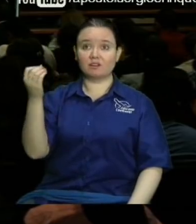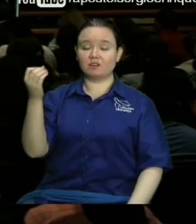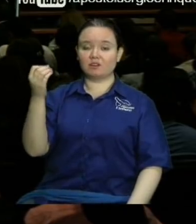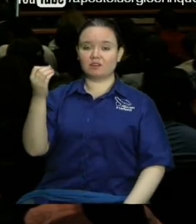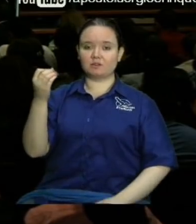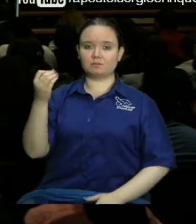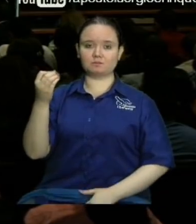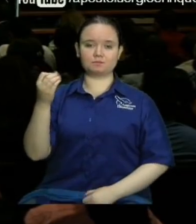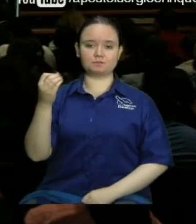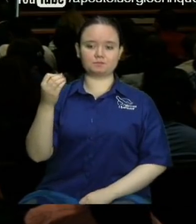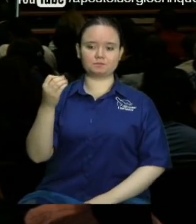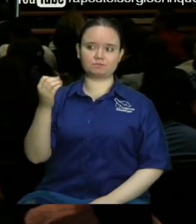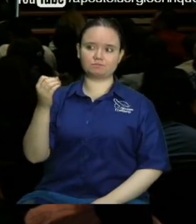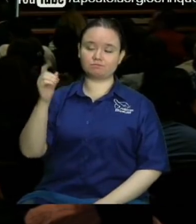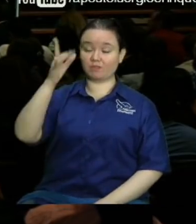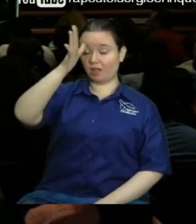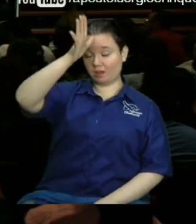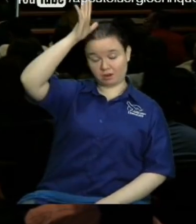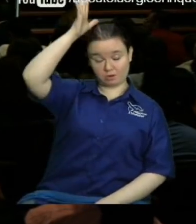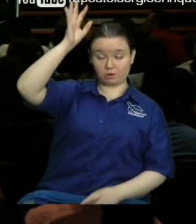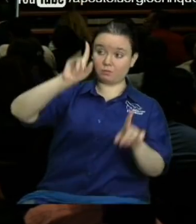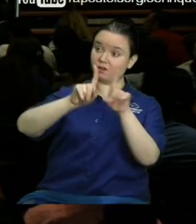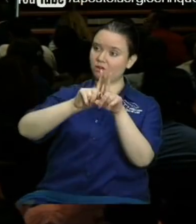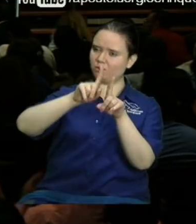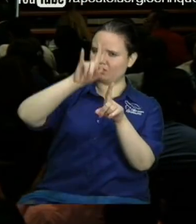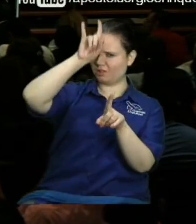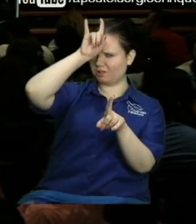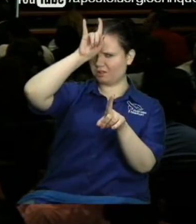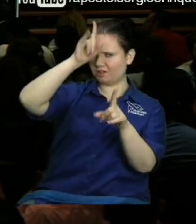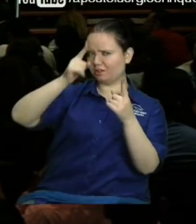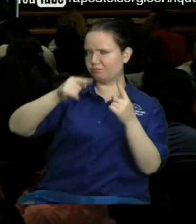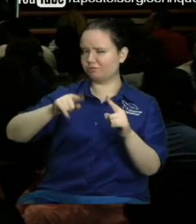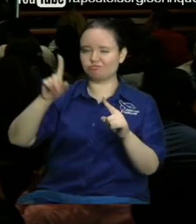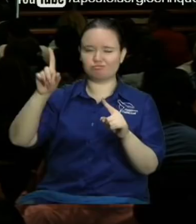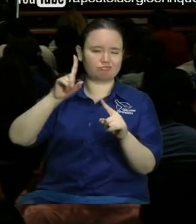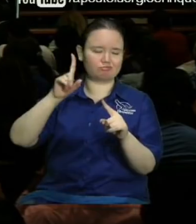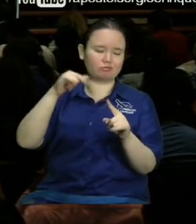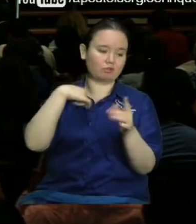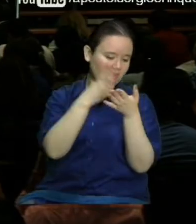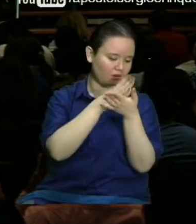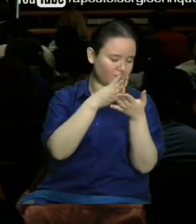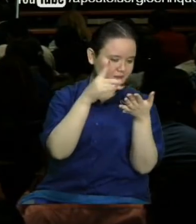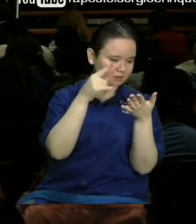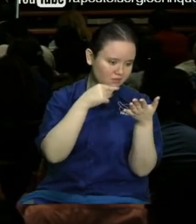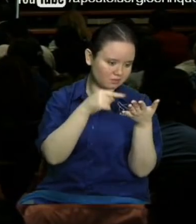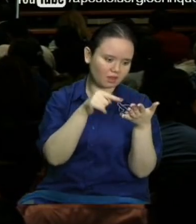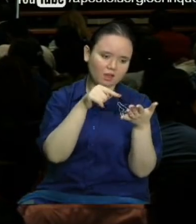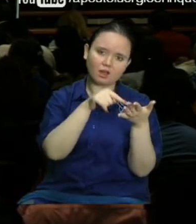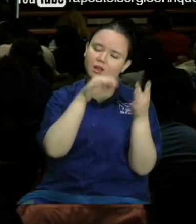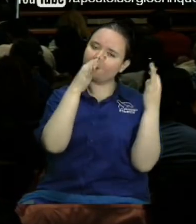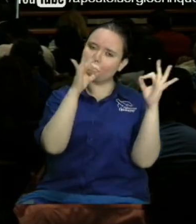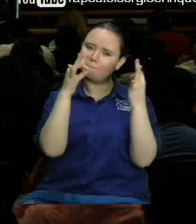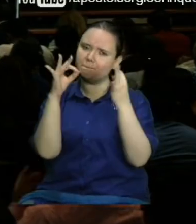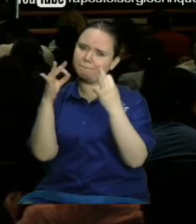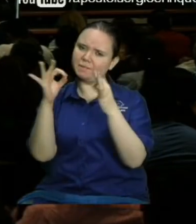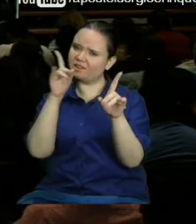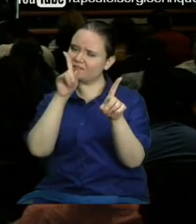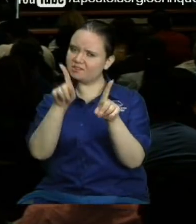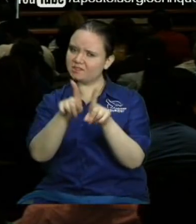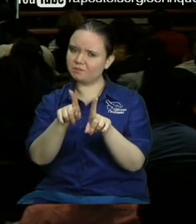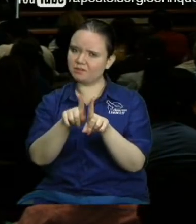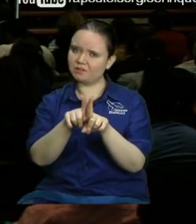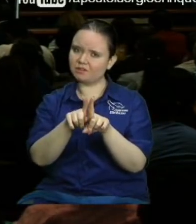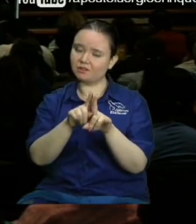eran el anticristo. Miraban las figuras, que lo que la Biblia decía, lo que predicaban los ministros, se parecía